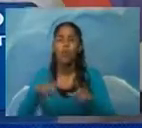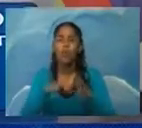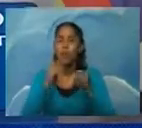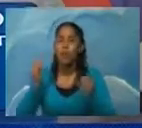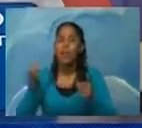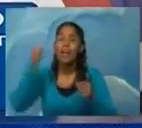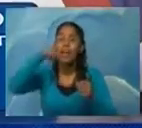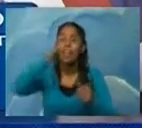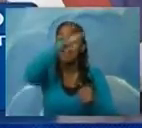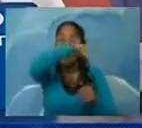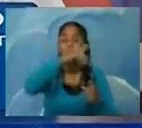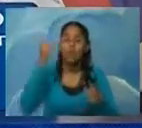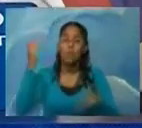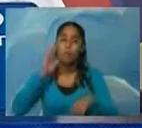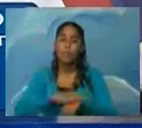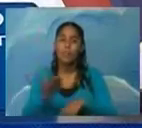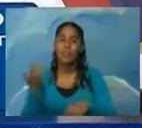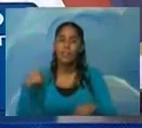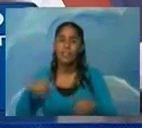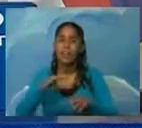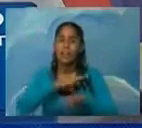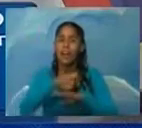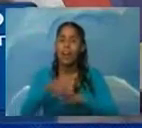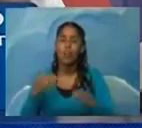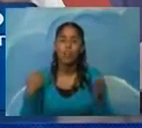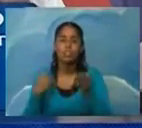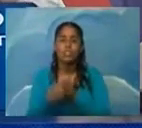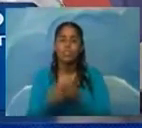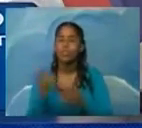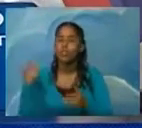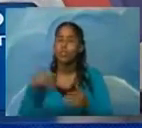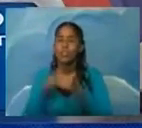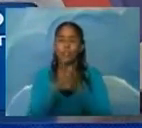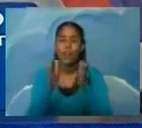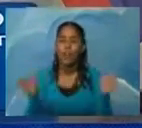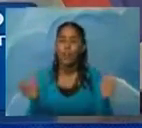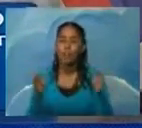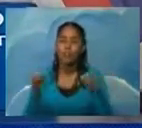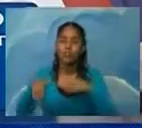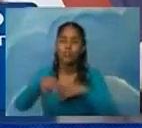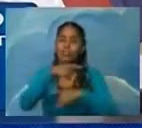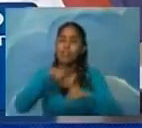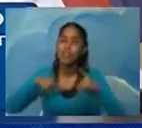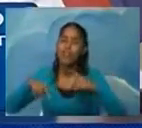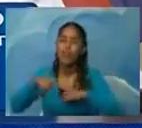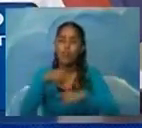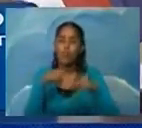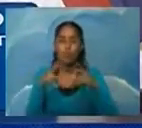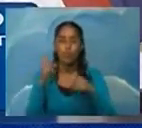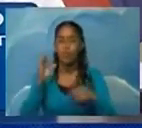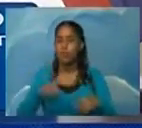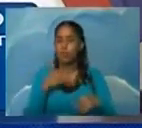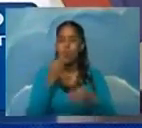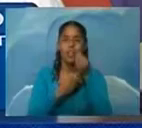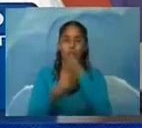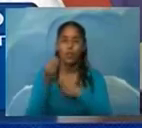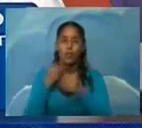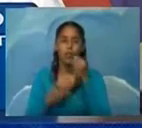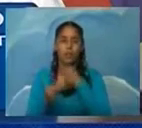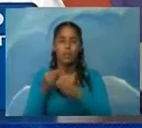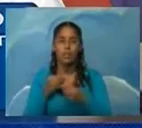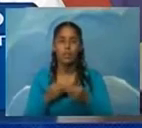Porque tienen el casco cerrado, no tienen el casco abierto, sino el casco redondo, el